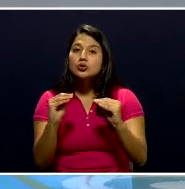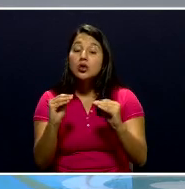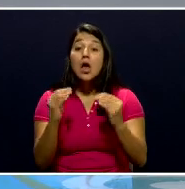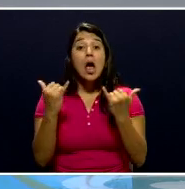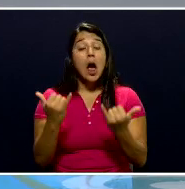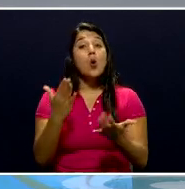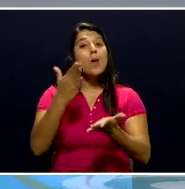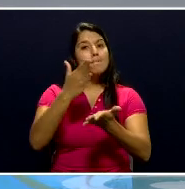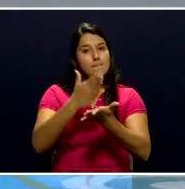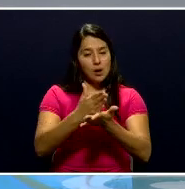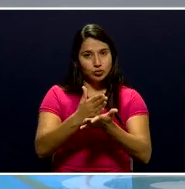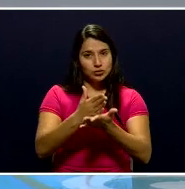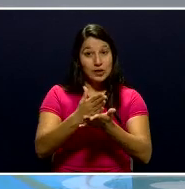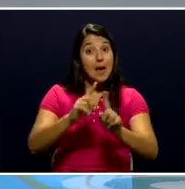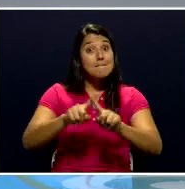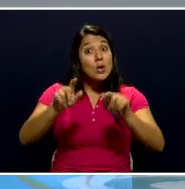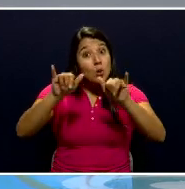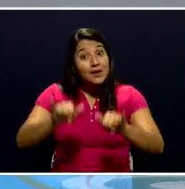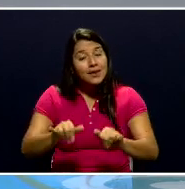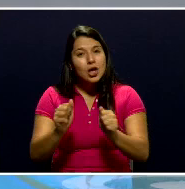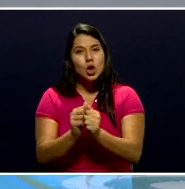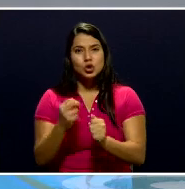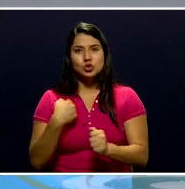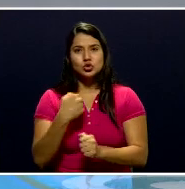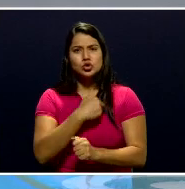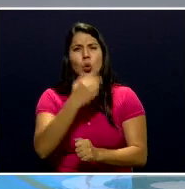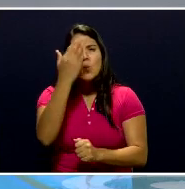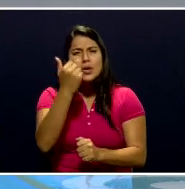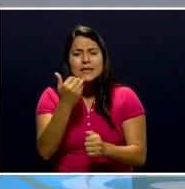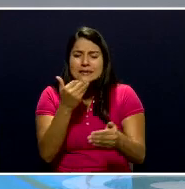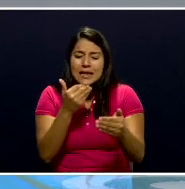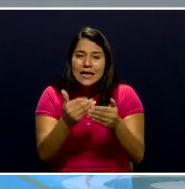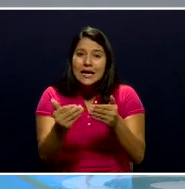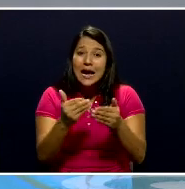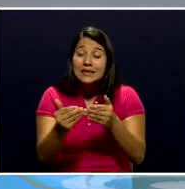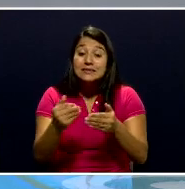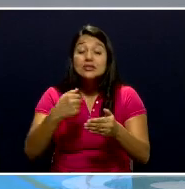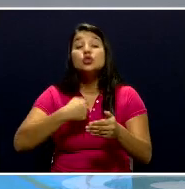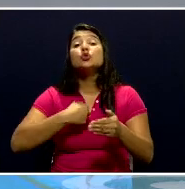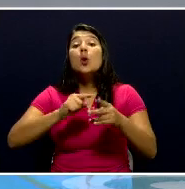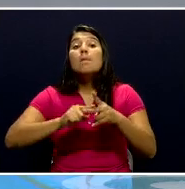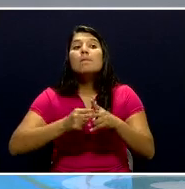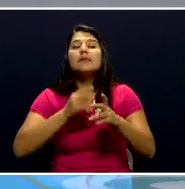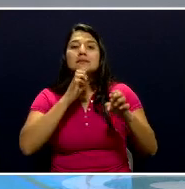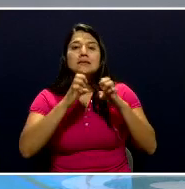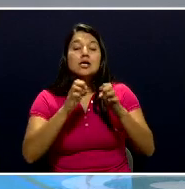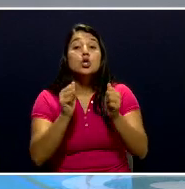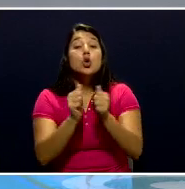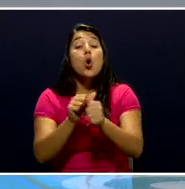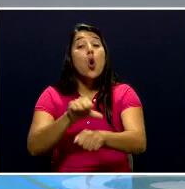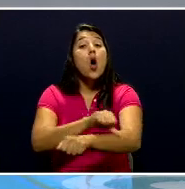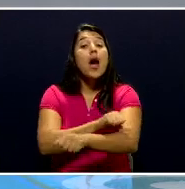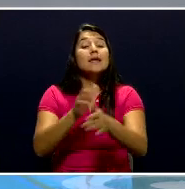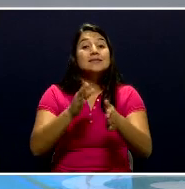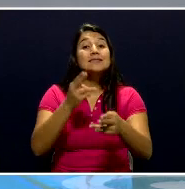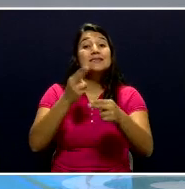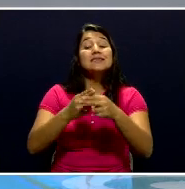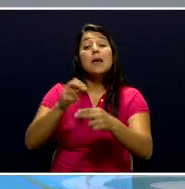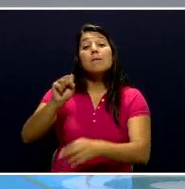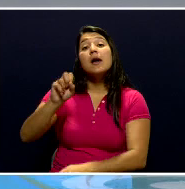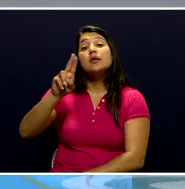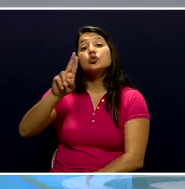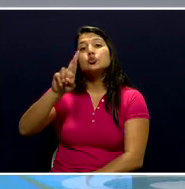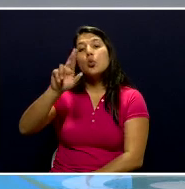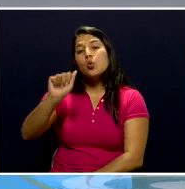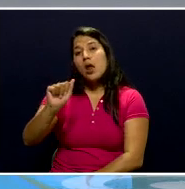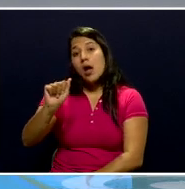Vamos a una pausa, pero quédese con nosotros porque en unos minutos voy a conversar con la arquitecta Sura Sasa sobre